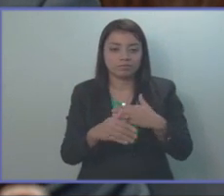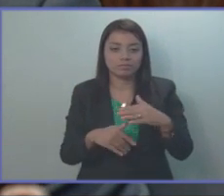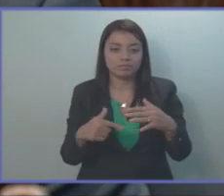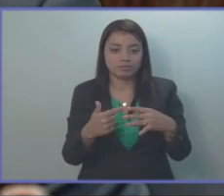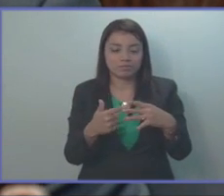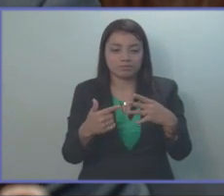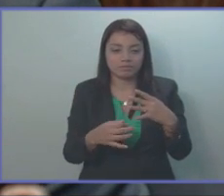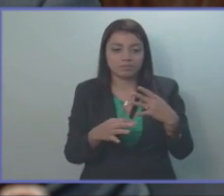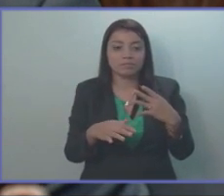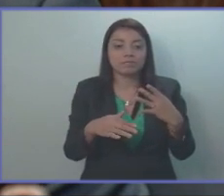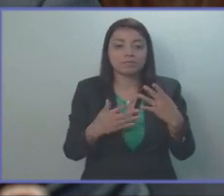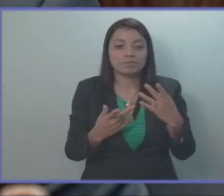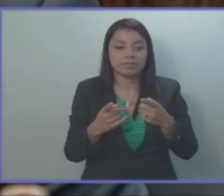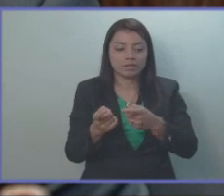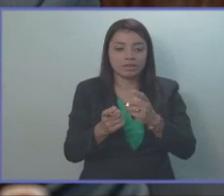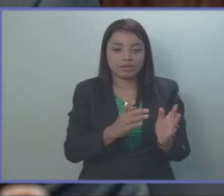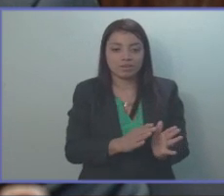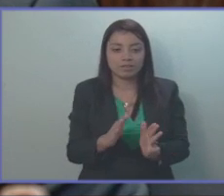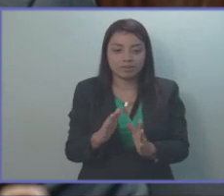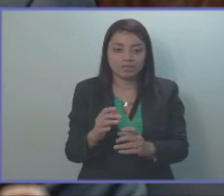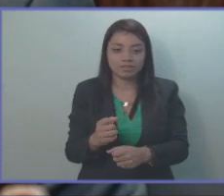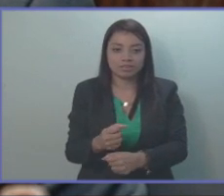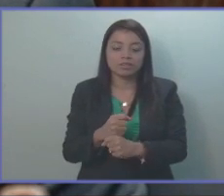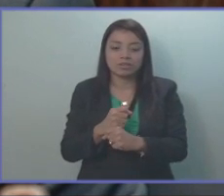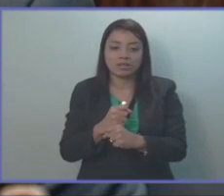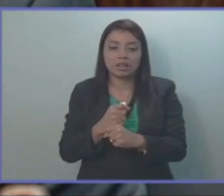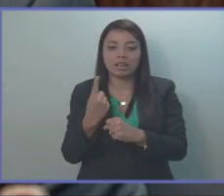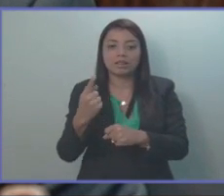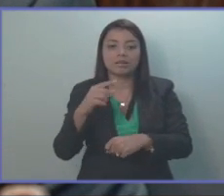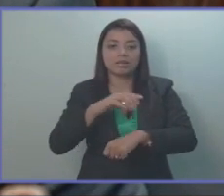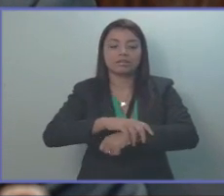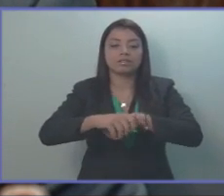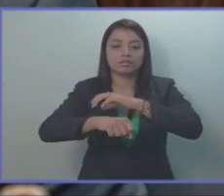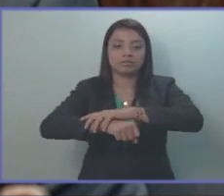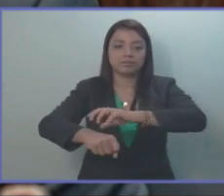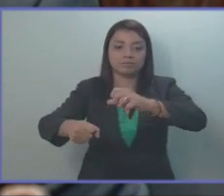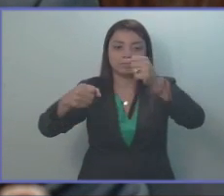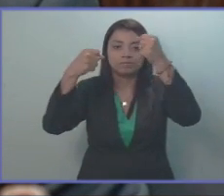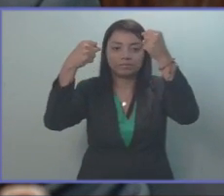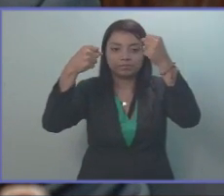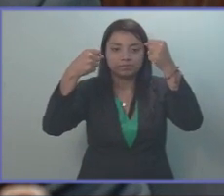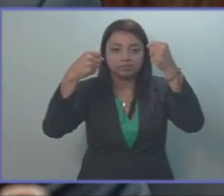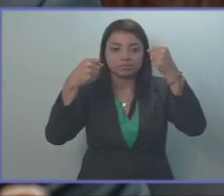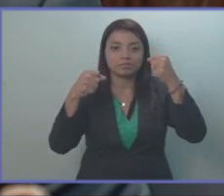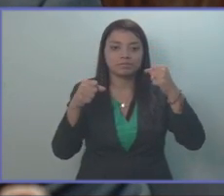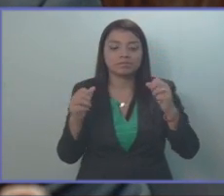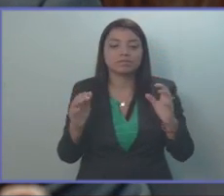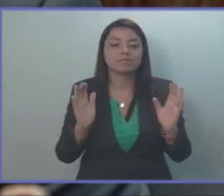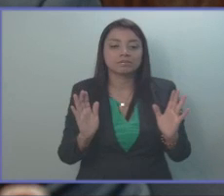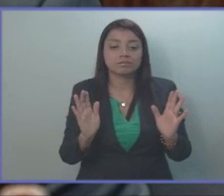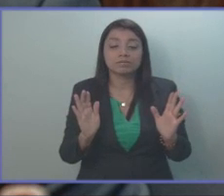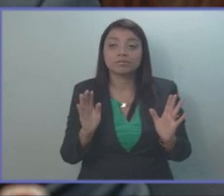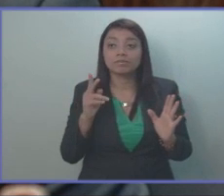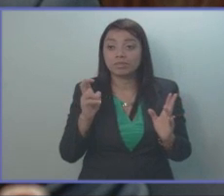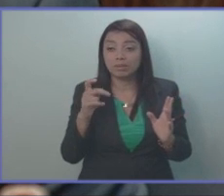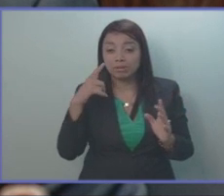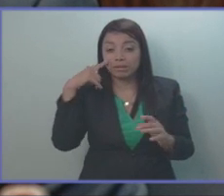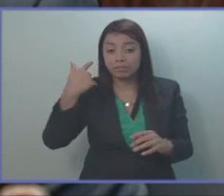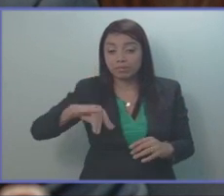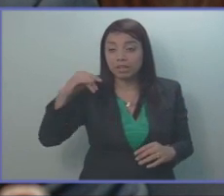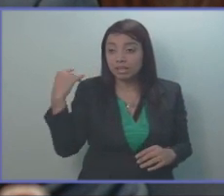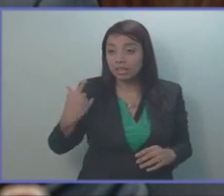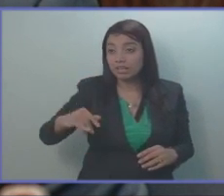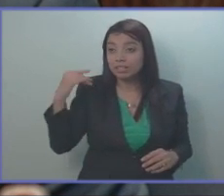naturaleza para el control y seguridad de los privados de libertad que, por su nivel de alta peligrosidad